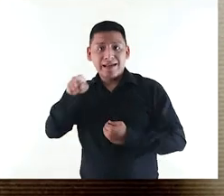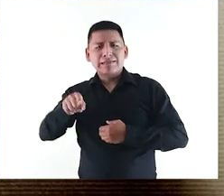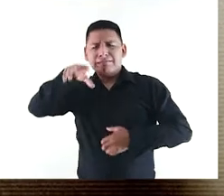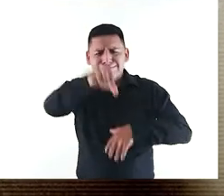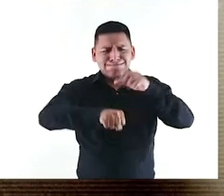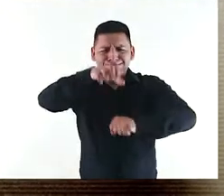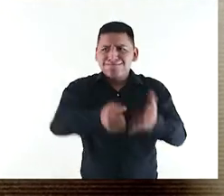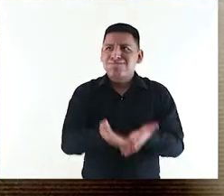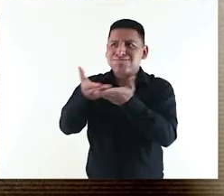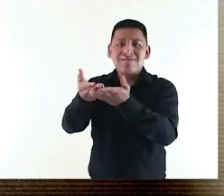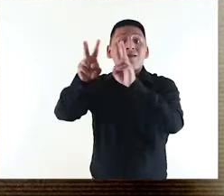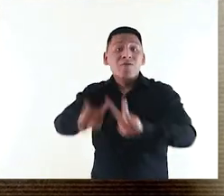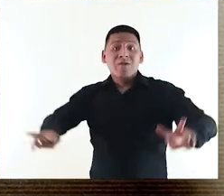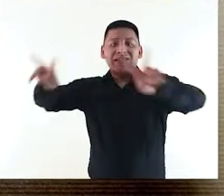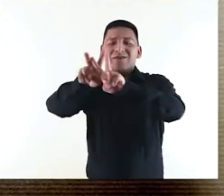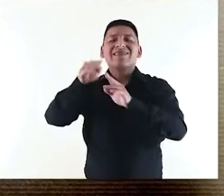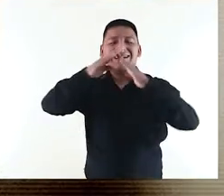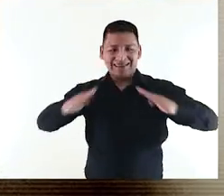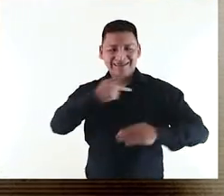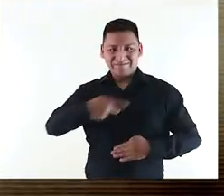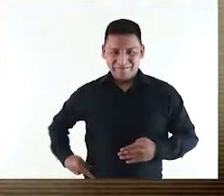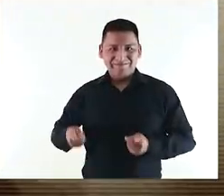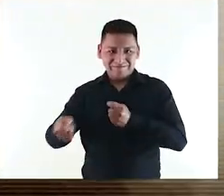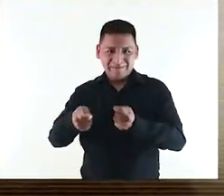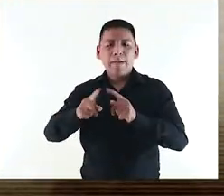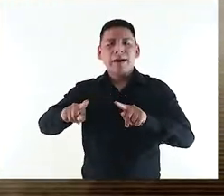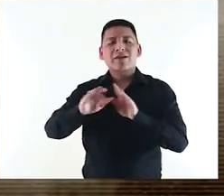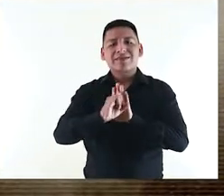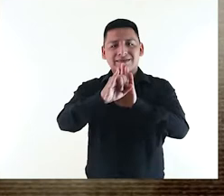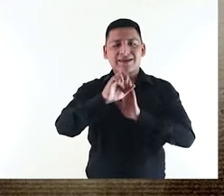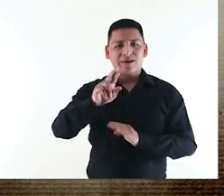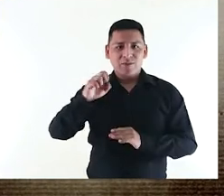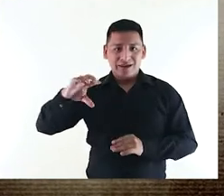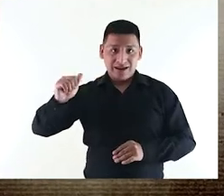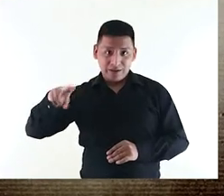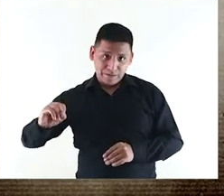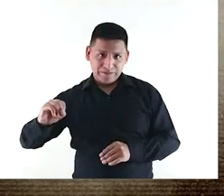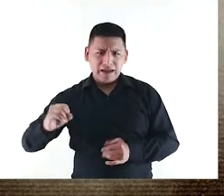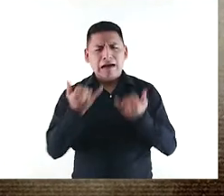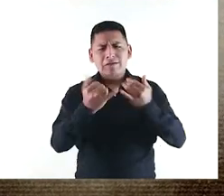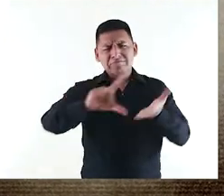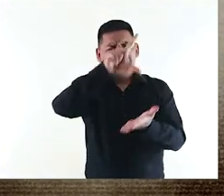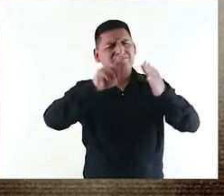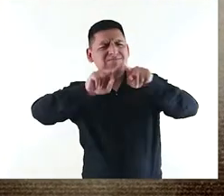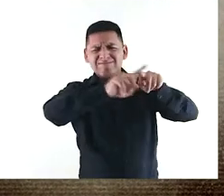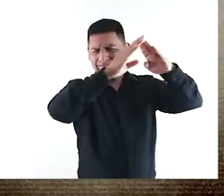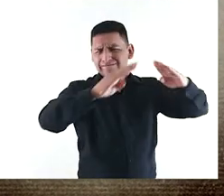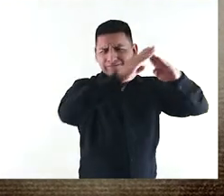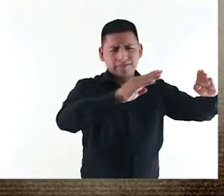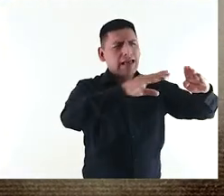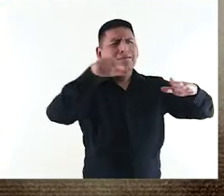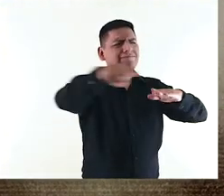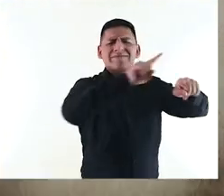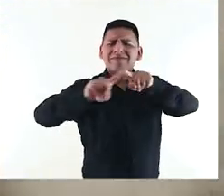tal motivo, recuperó y puso en valor esta casona de raíz virreinal, pero de carácter republicano. Como sucede en muchas